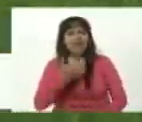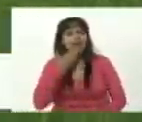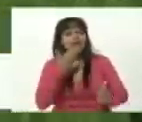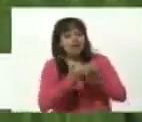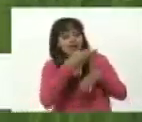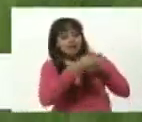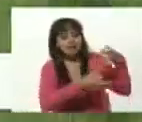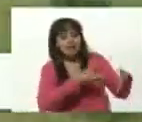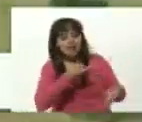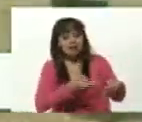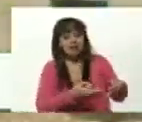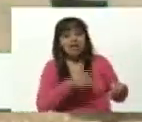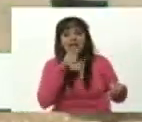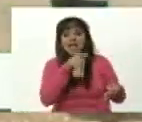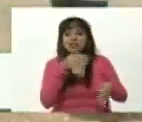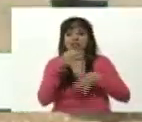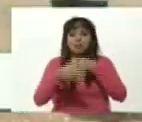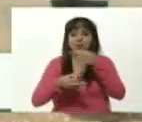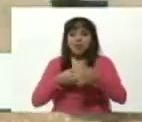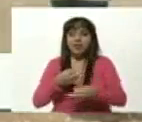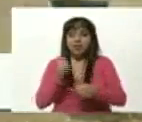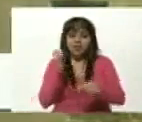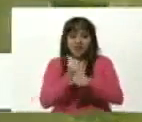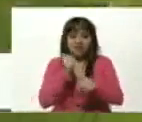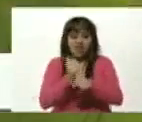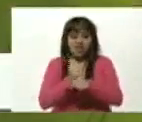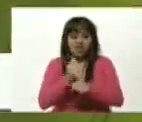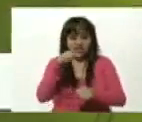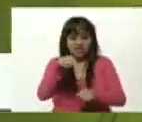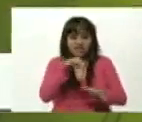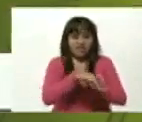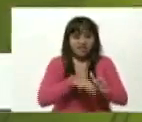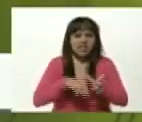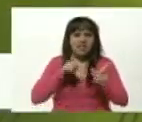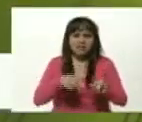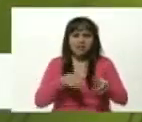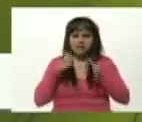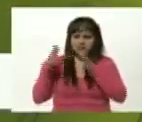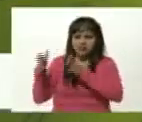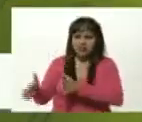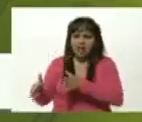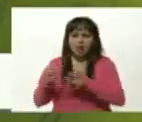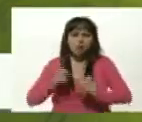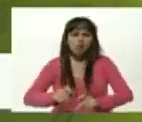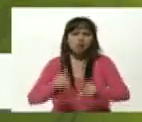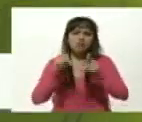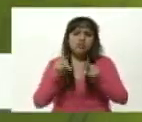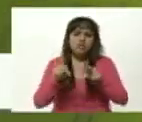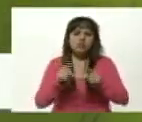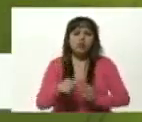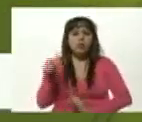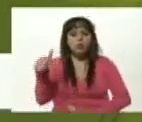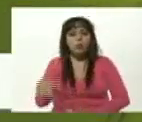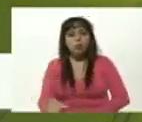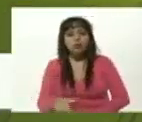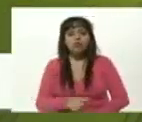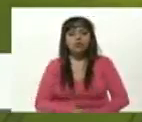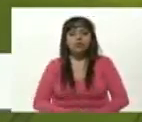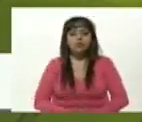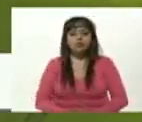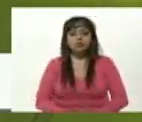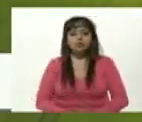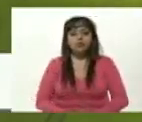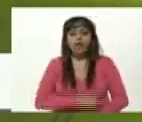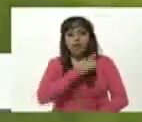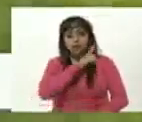son impresiones de las fuerzas productivas. Y también, presidente, queremos aprovechar la oportunidad hoy en nombre de